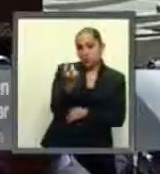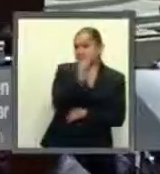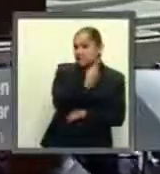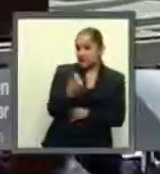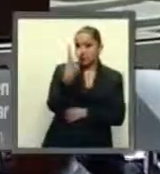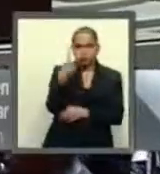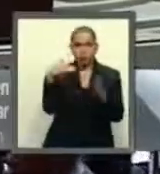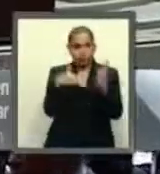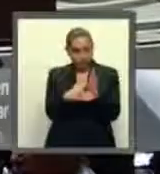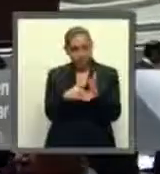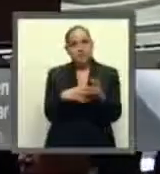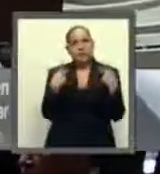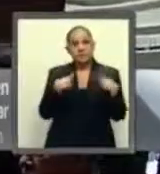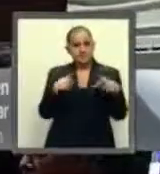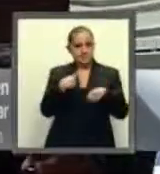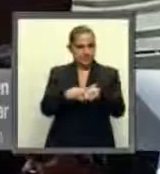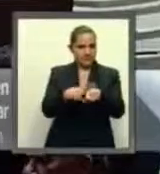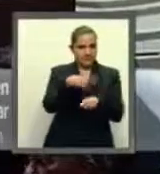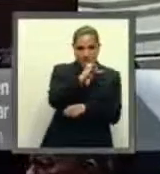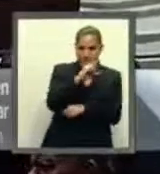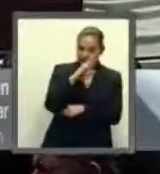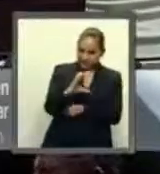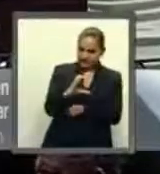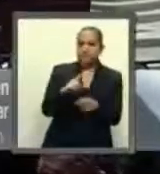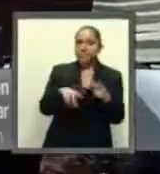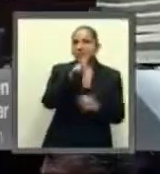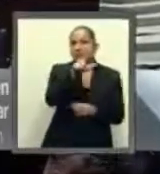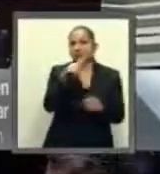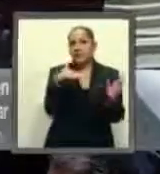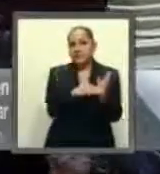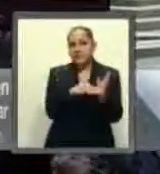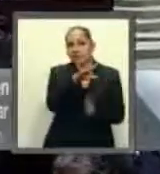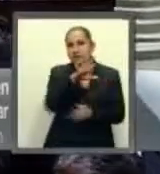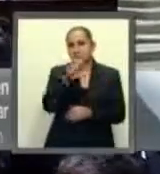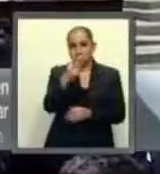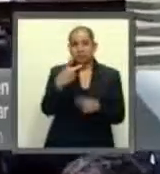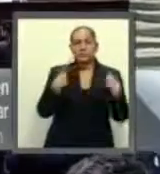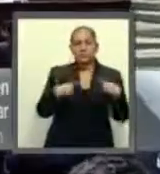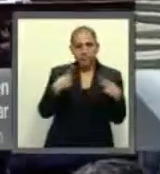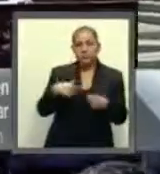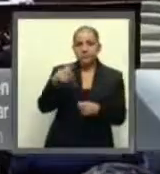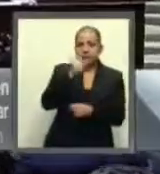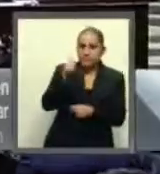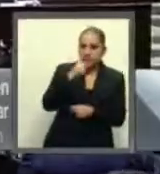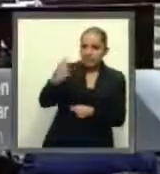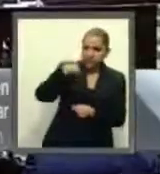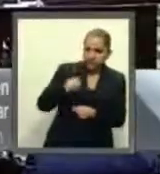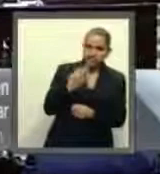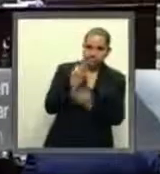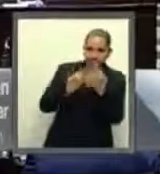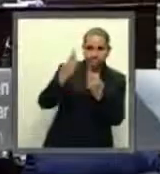102 mil personas con insuficiencia renal crónica y 37.642 personas con tratamiento continuo